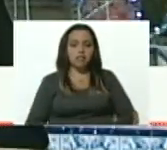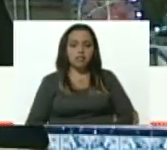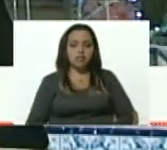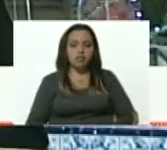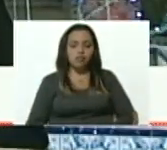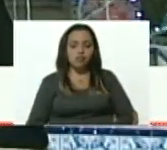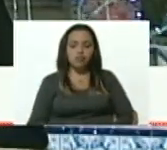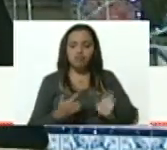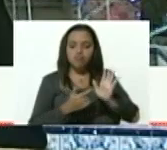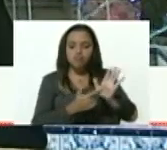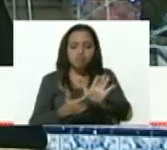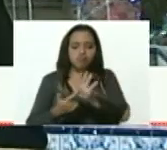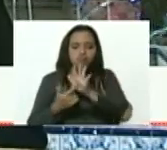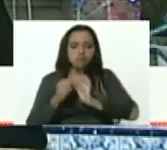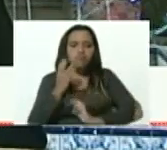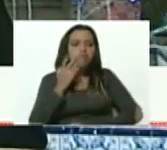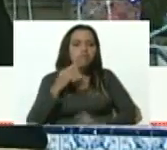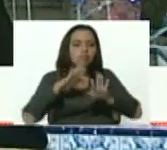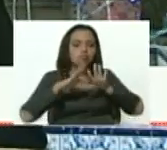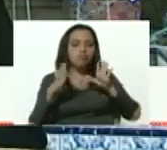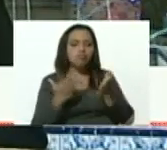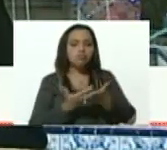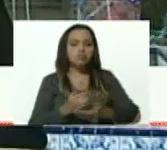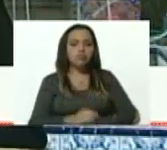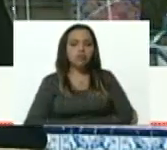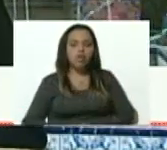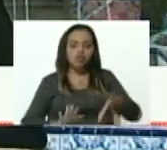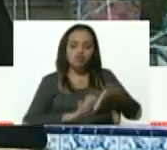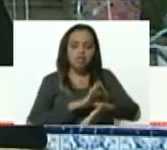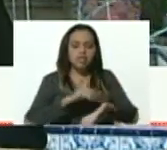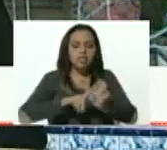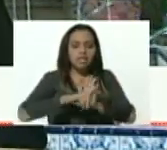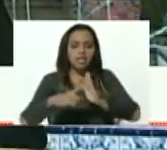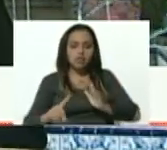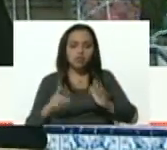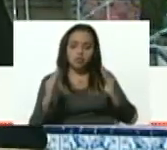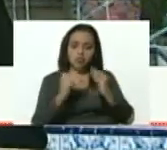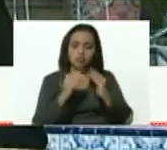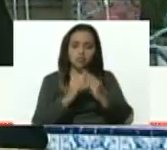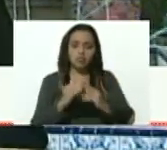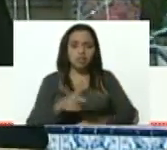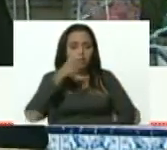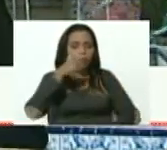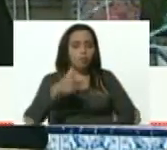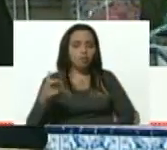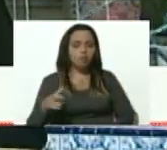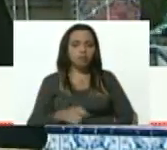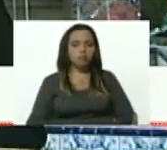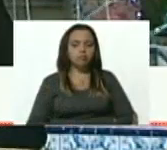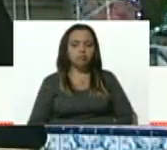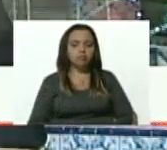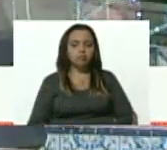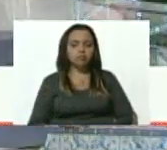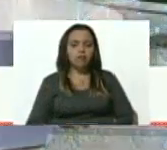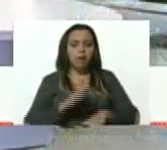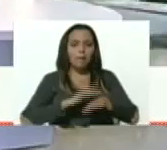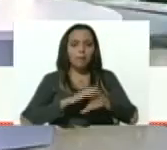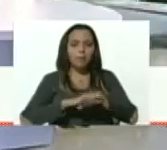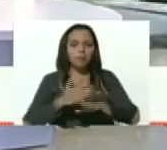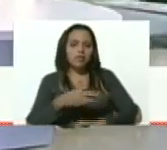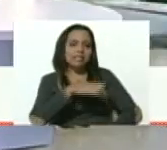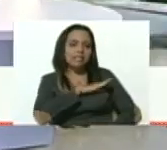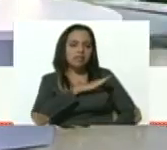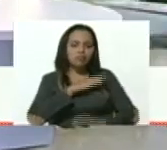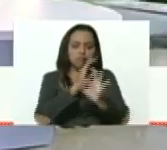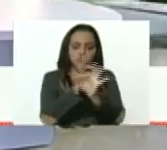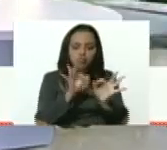referencia mundial en cuanto al derecho a la vivienda de los pueblos. Porque tenemos nuestra